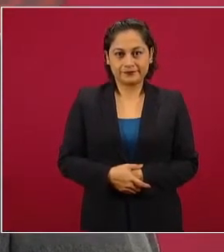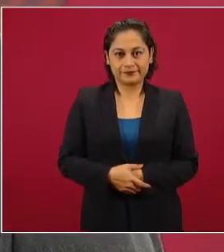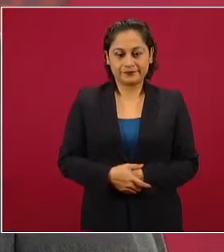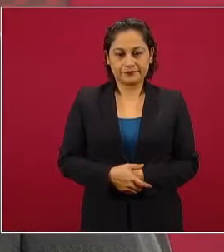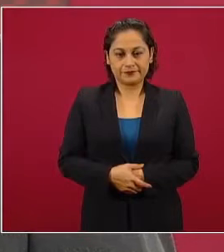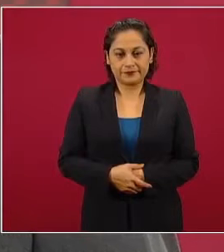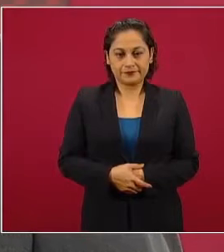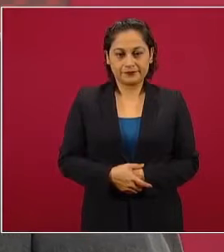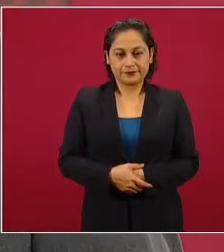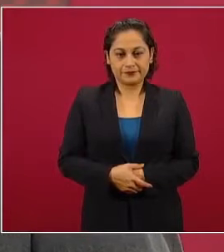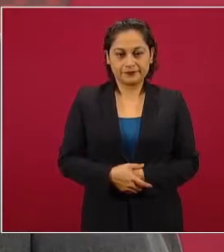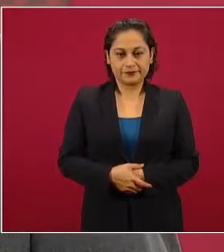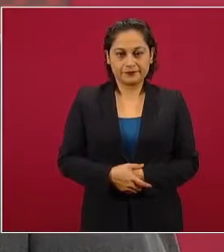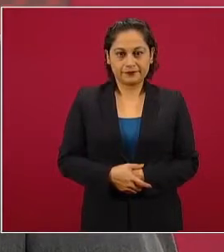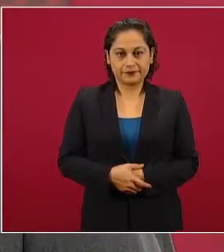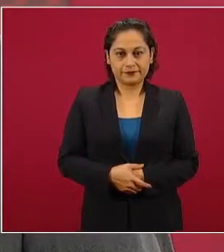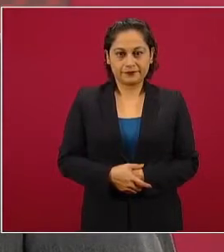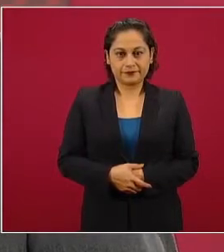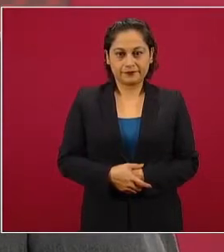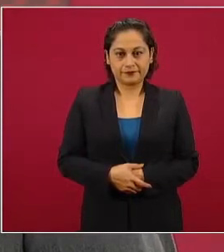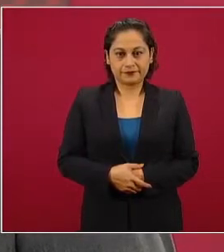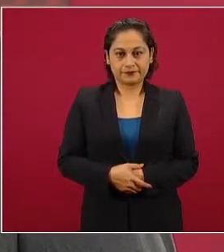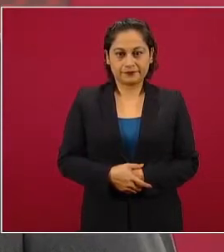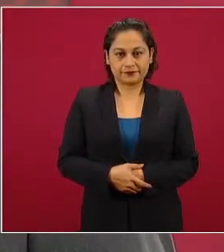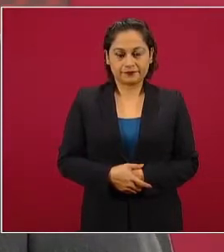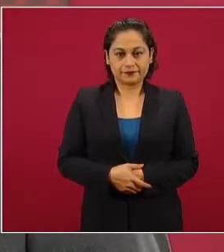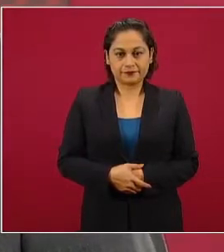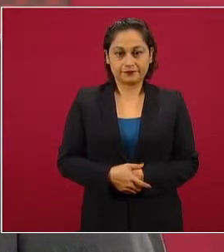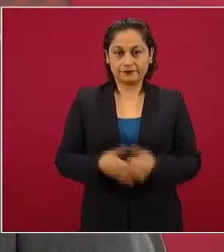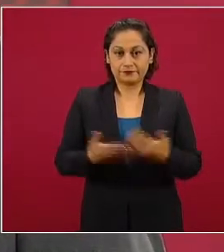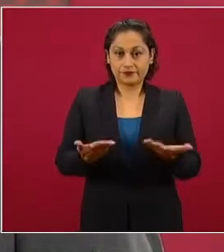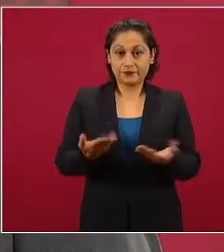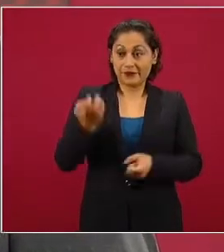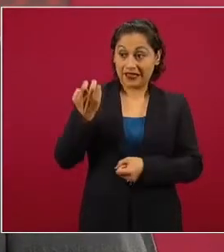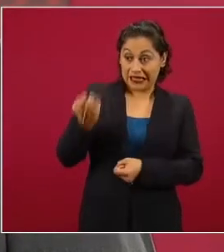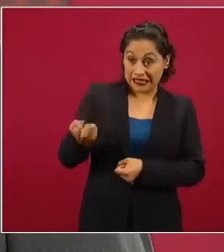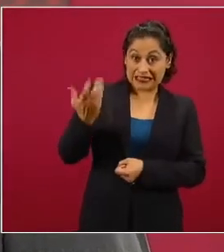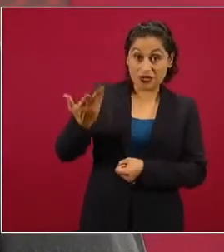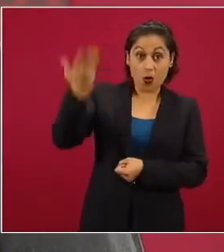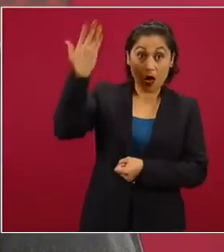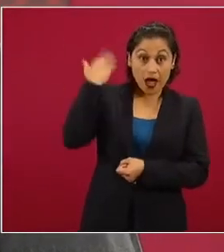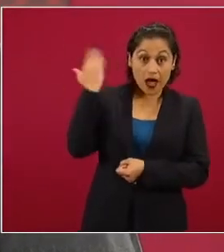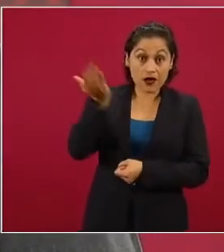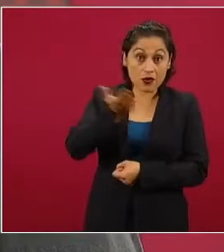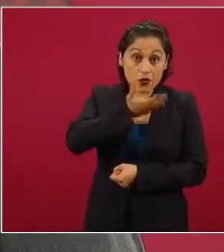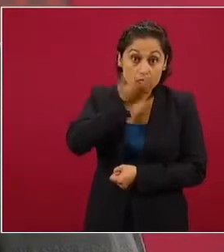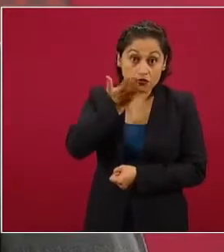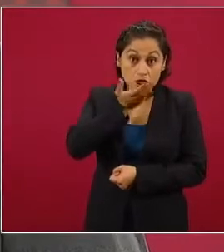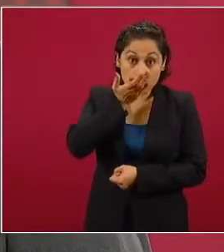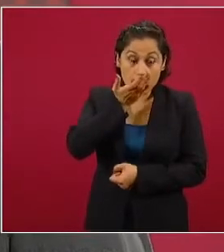Entonces todo eso pues ya no se puede